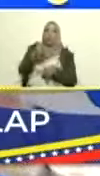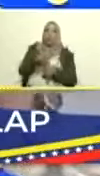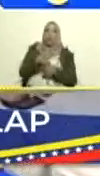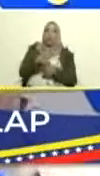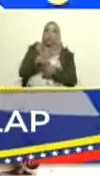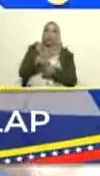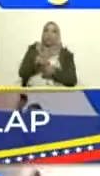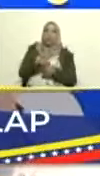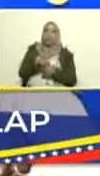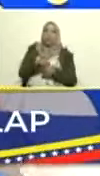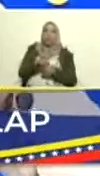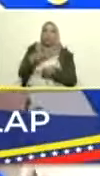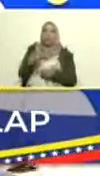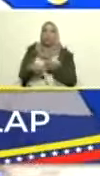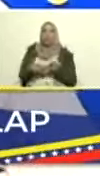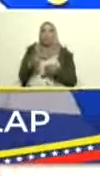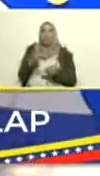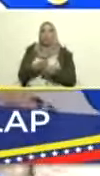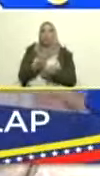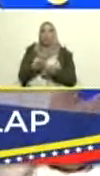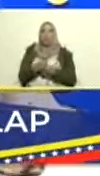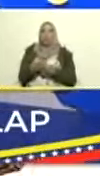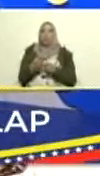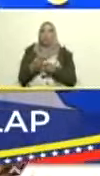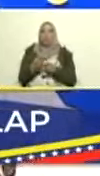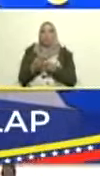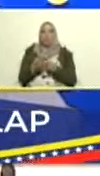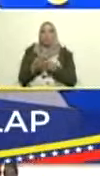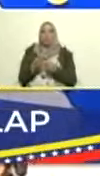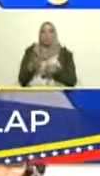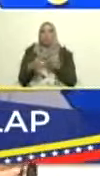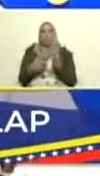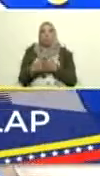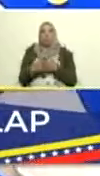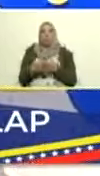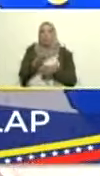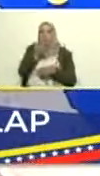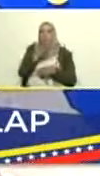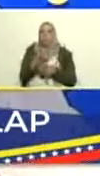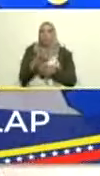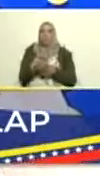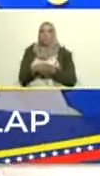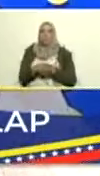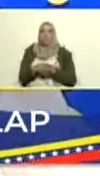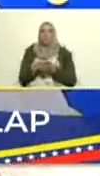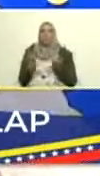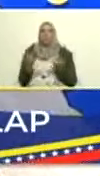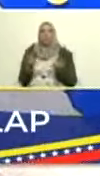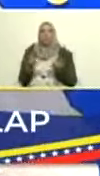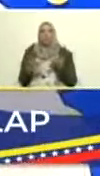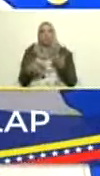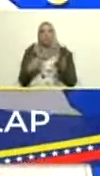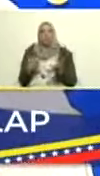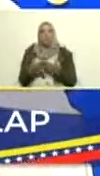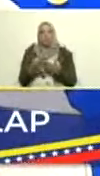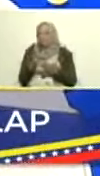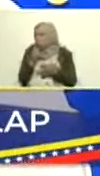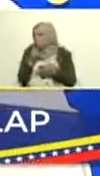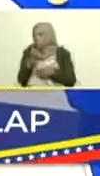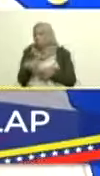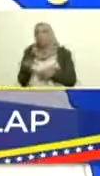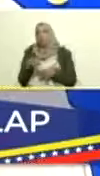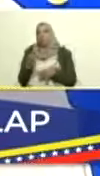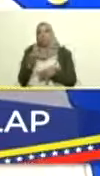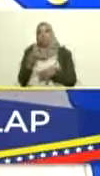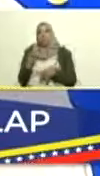alimentos, va a seguir mejorando en calidad y cantidad, y por definitivamente, bueno, llegar a los niveles, mi comandante en jefe,